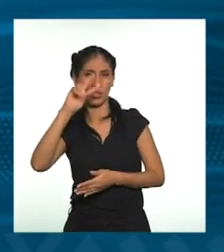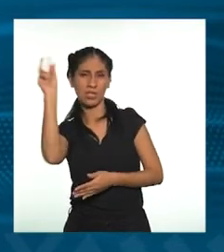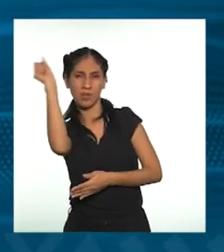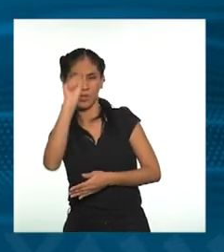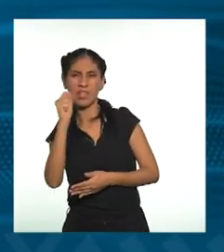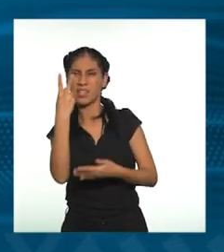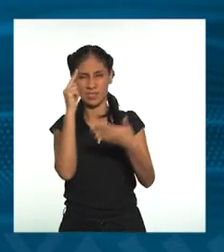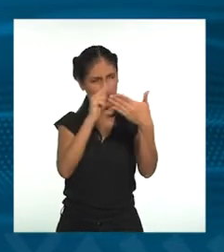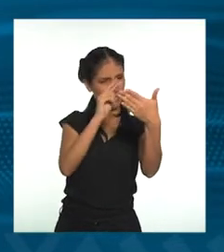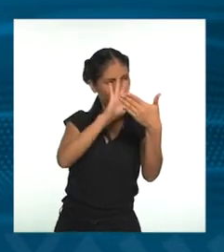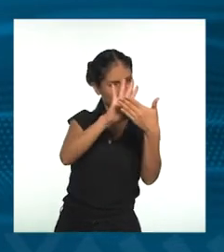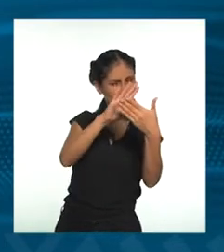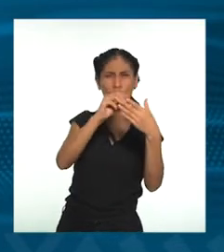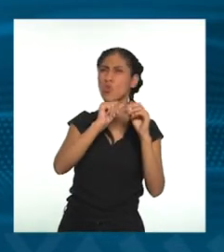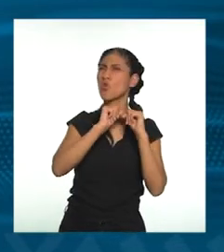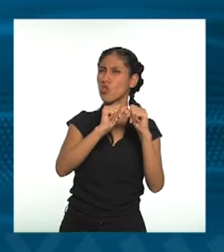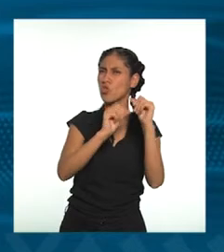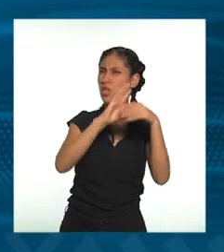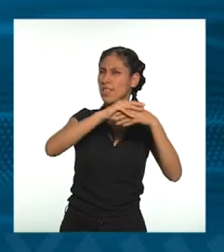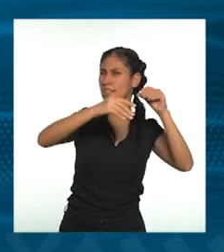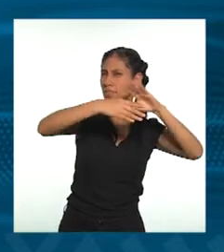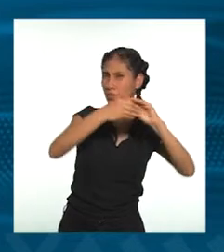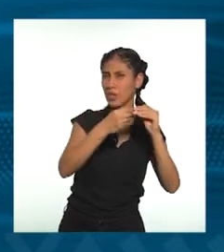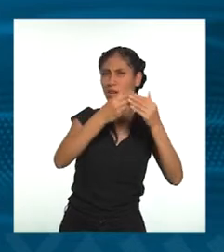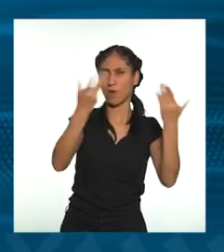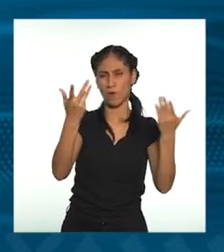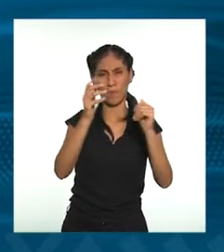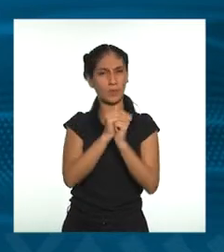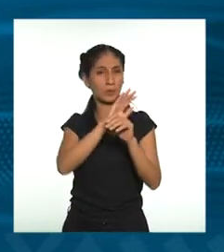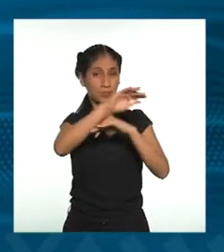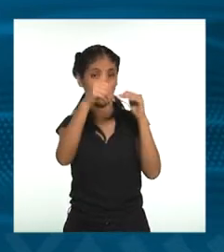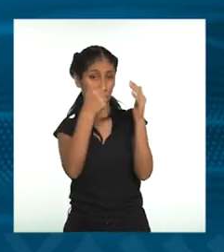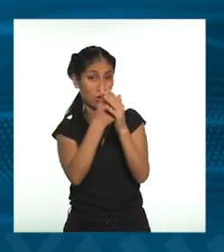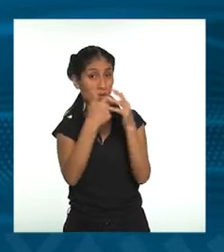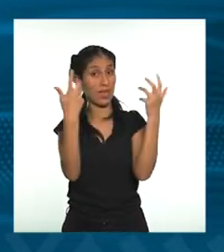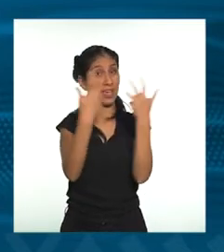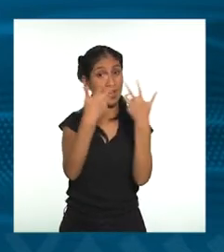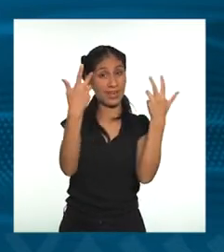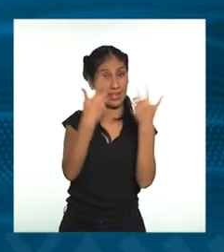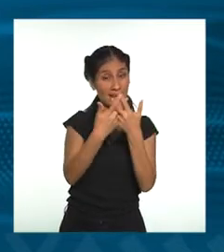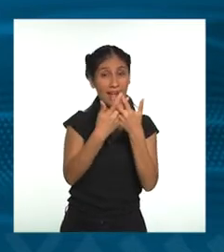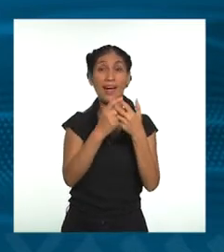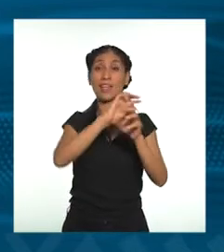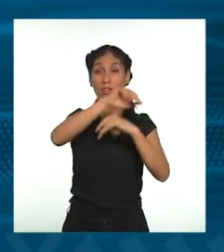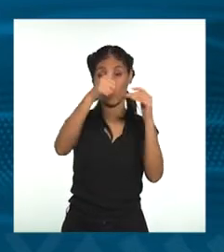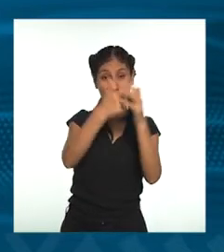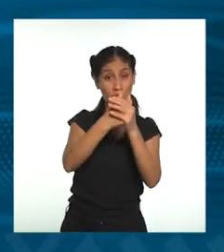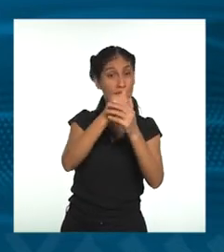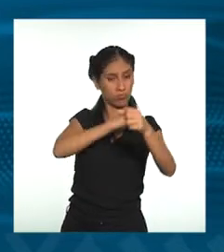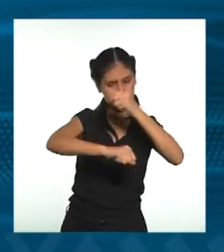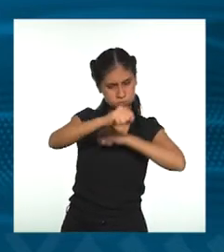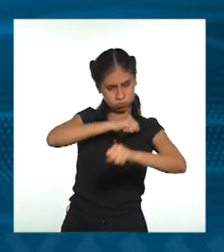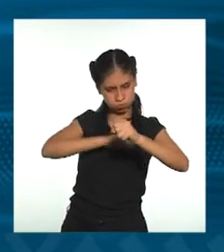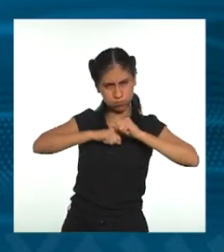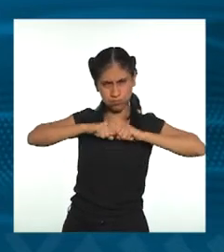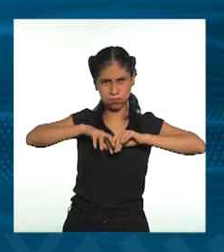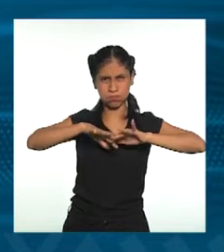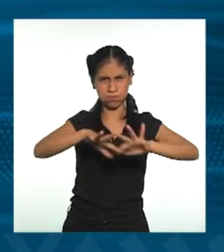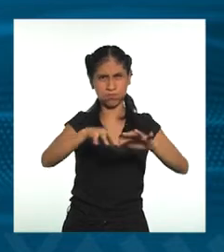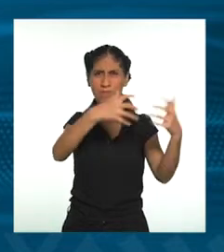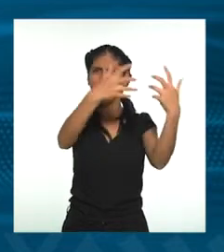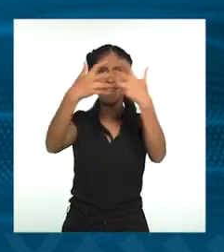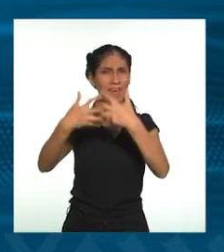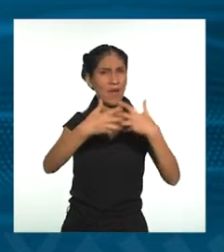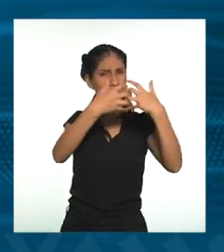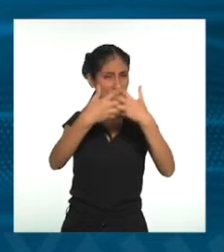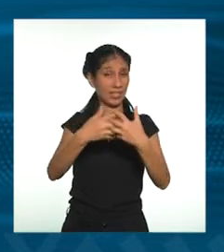histórica, es decir, que descienden de las poblaciones originarias de América. Aquellas